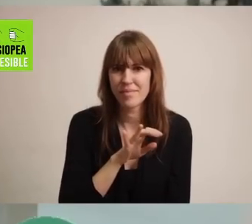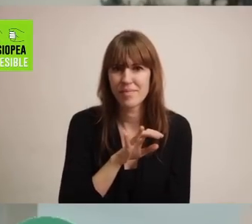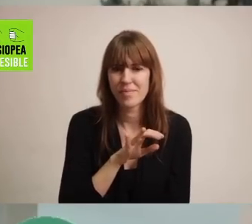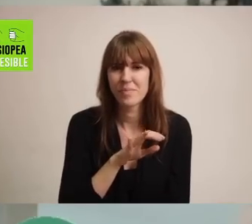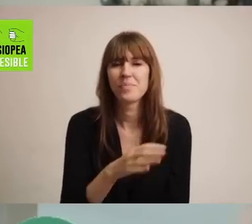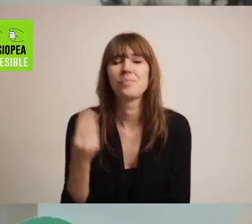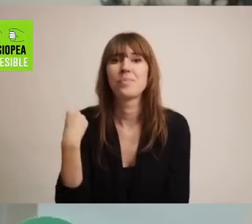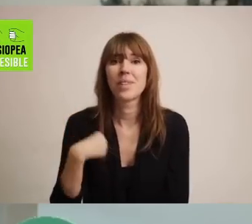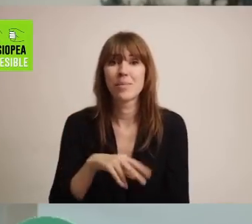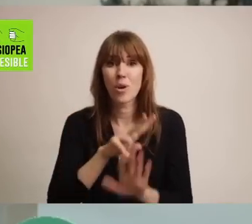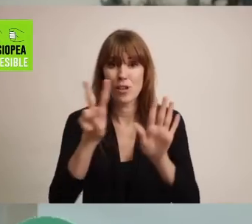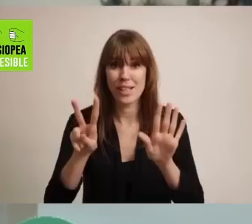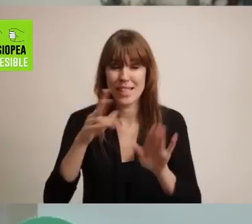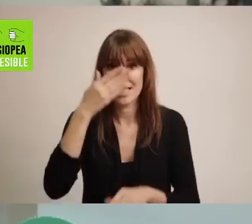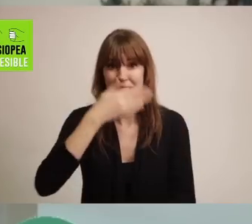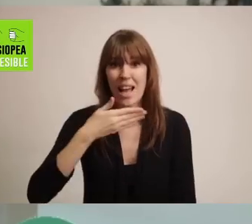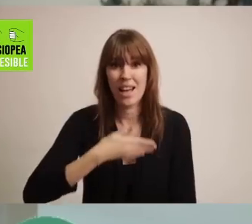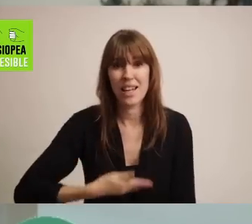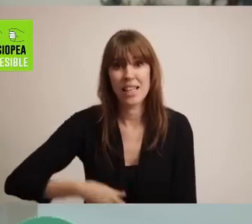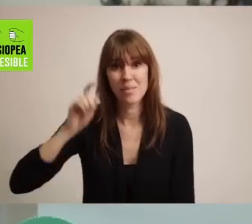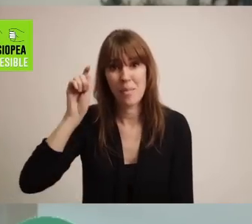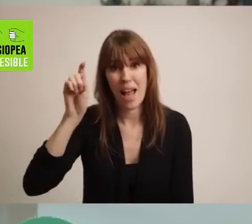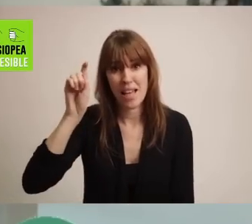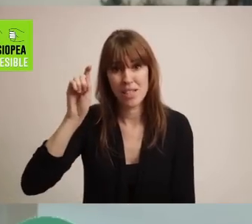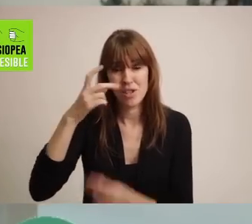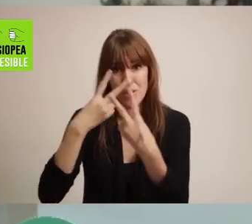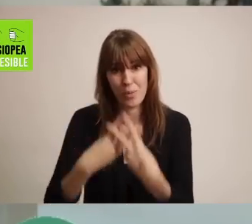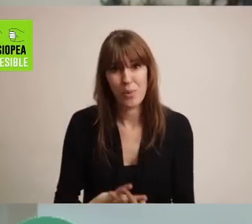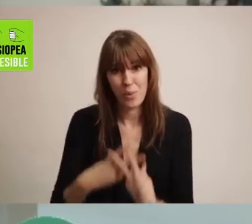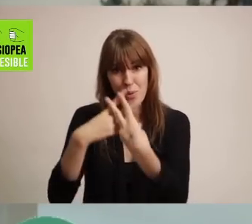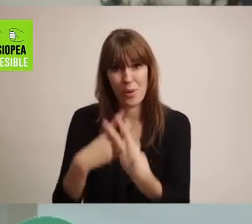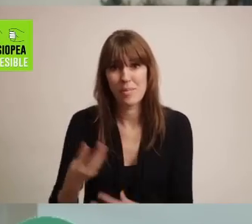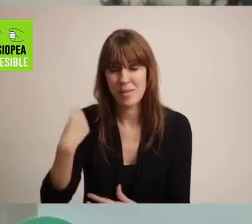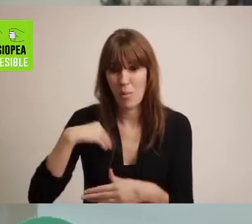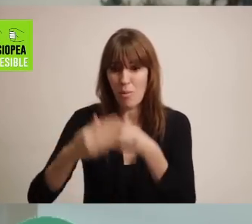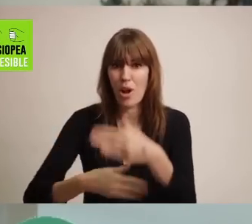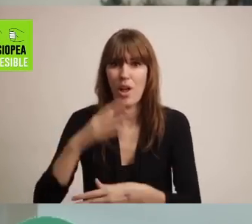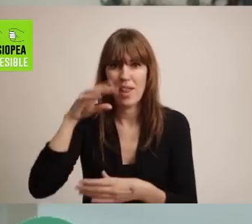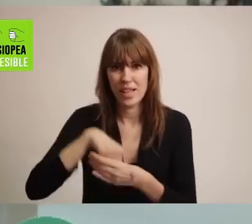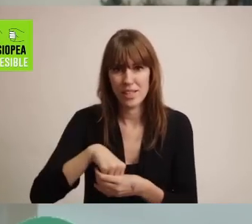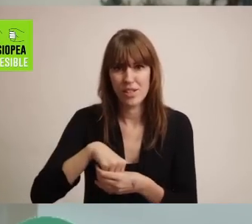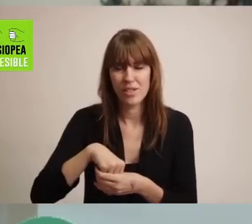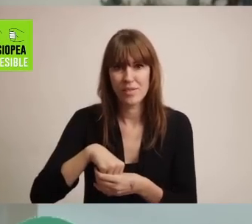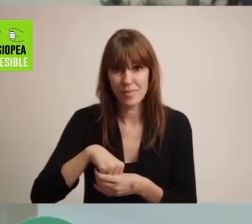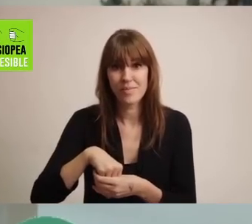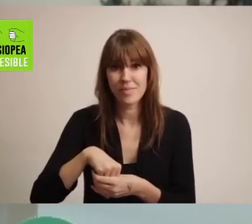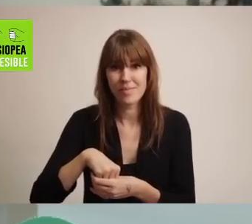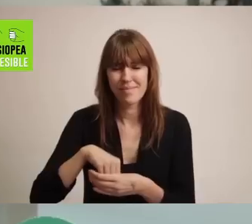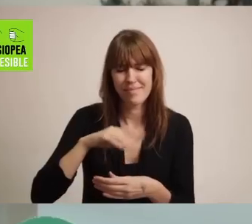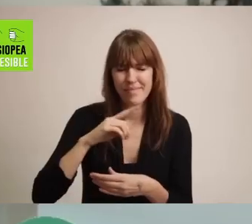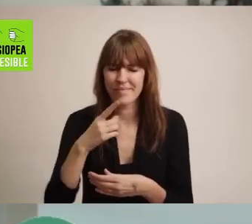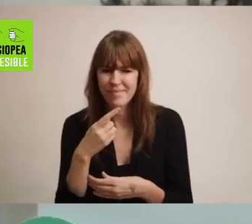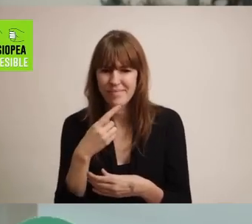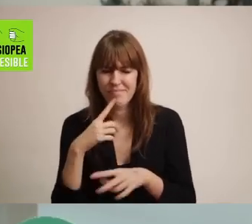Cuando yo testaba esos 7 chakras maestros, no el resto, los 7, que es donde se hace el proceso, de un lado y otro